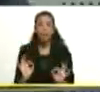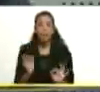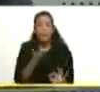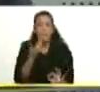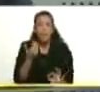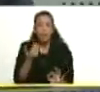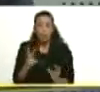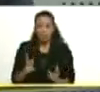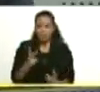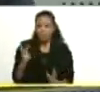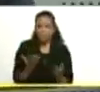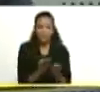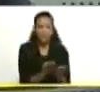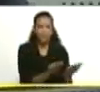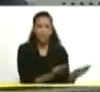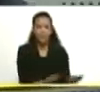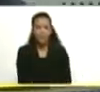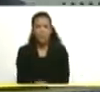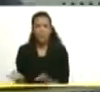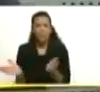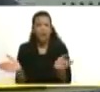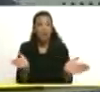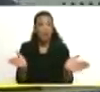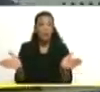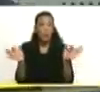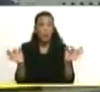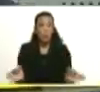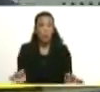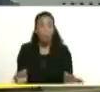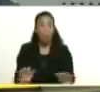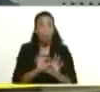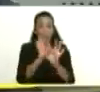mejor. Verdaderamente,